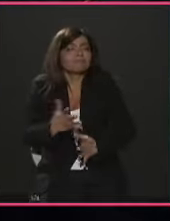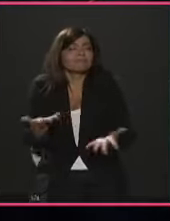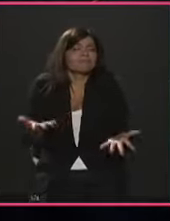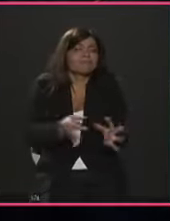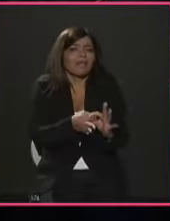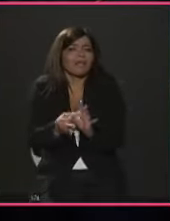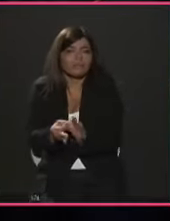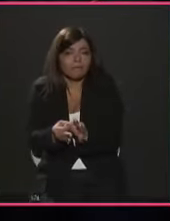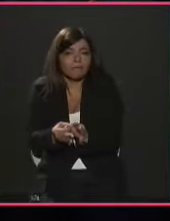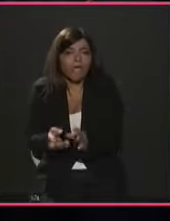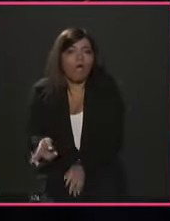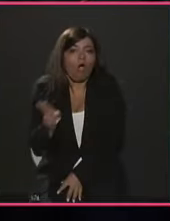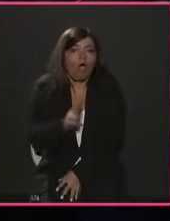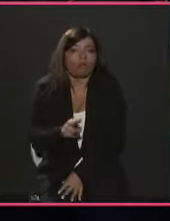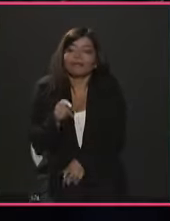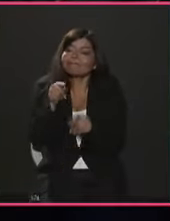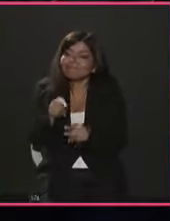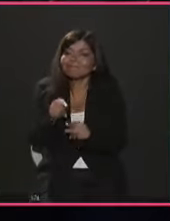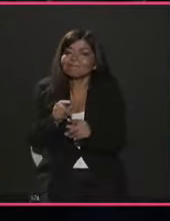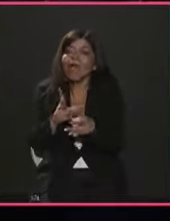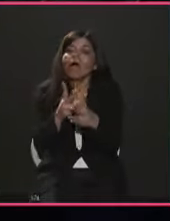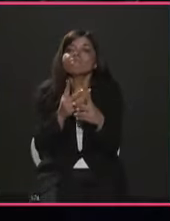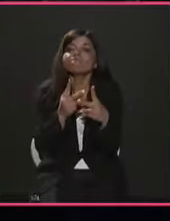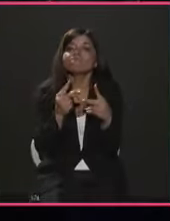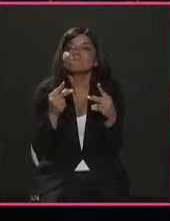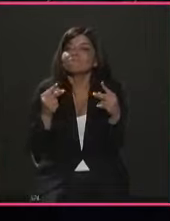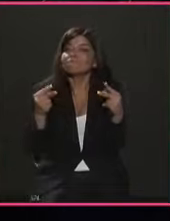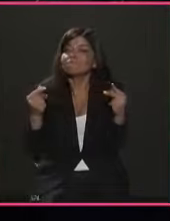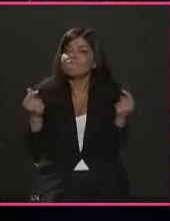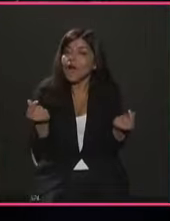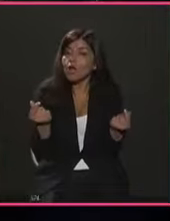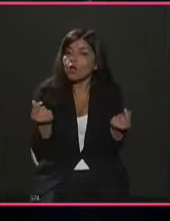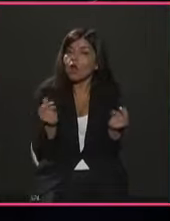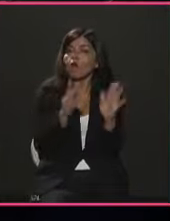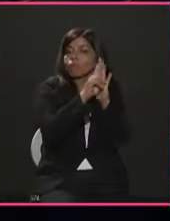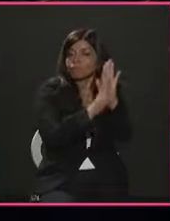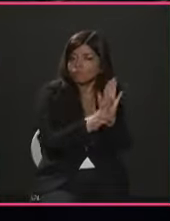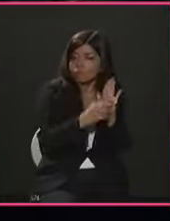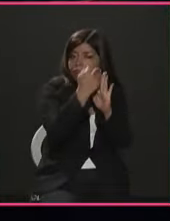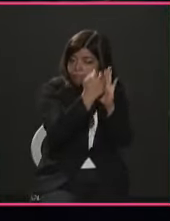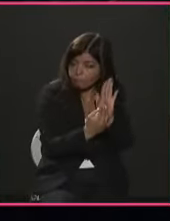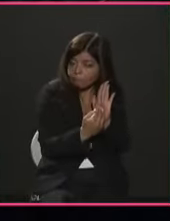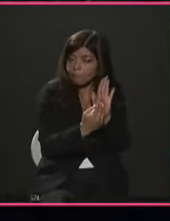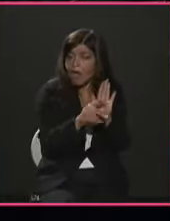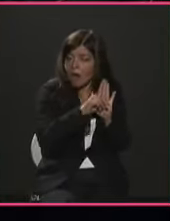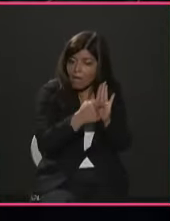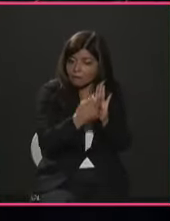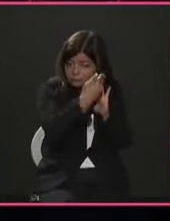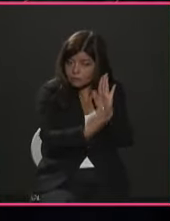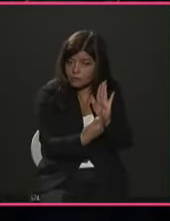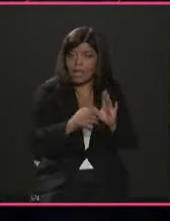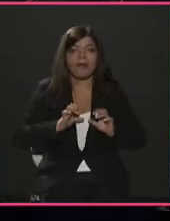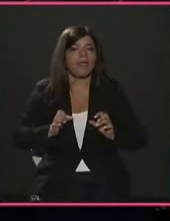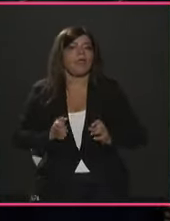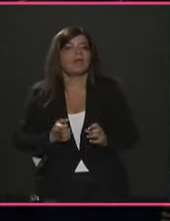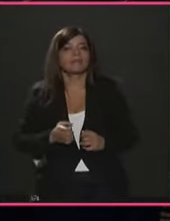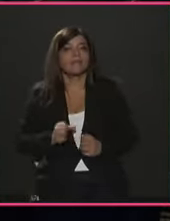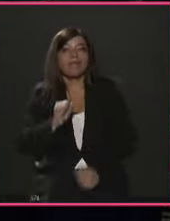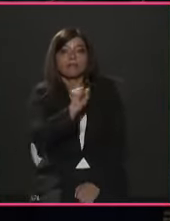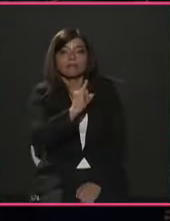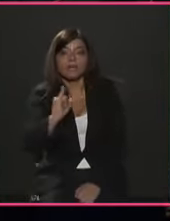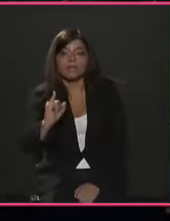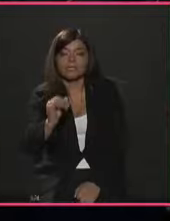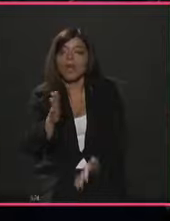trata de volver a poner valores fundamentales a través de las regulaciones a través de una regulación ética de la Inteligencia